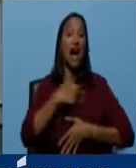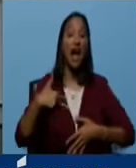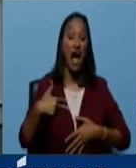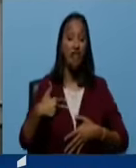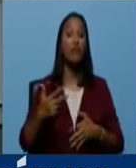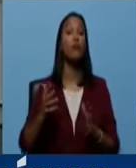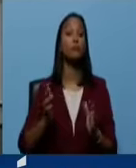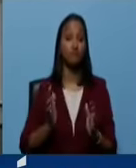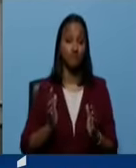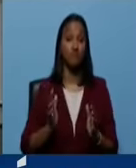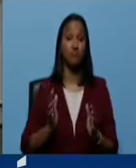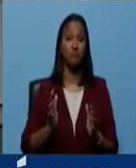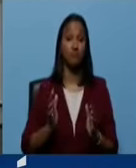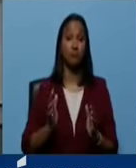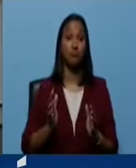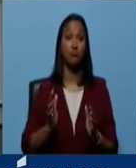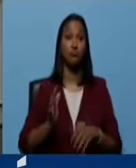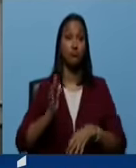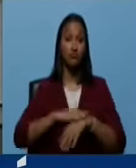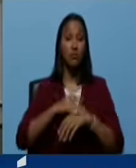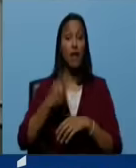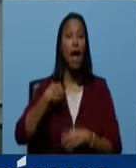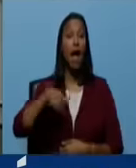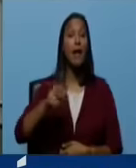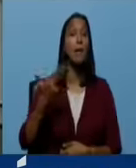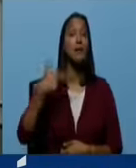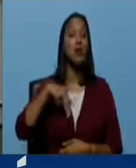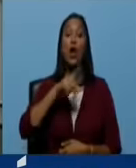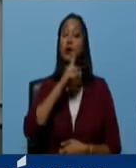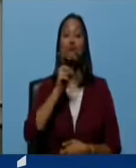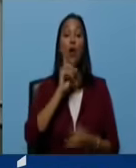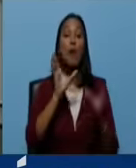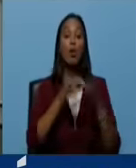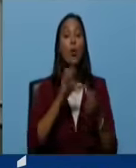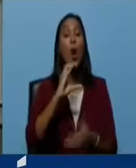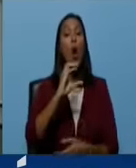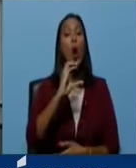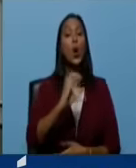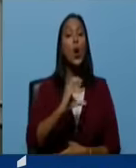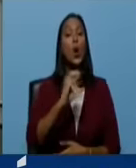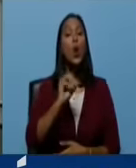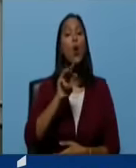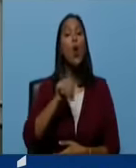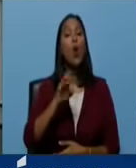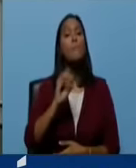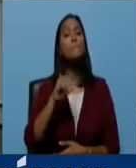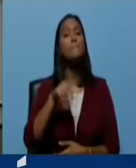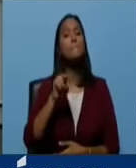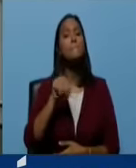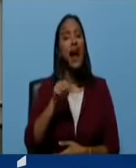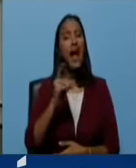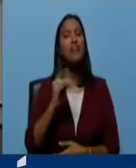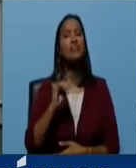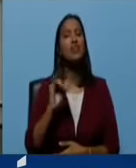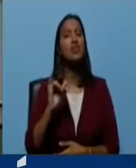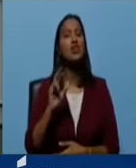que, instrumentalizados por los mal llamados comanditos, este sector de la extrema derecha impulsó.